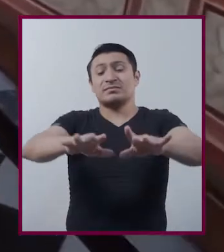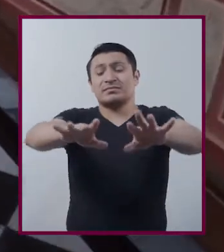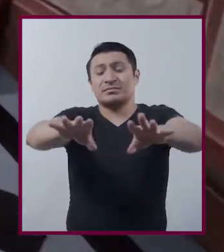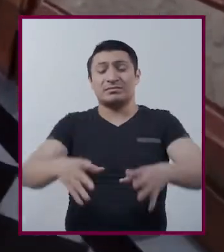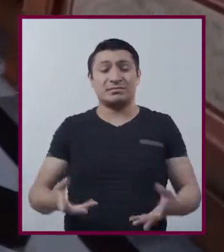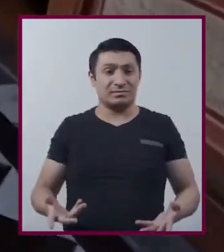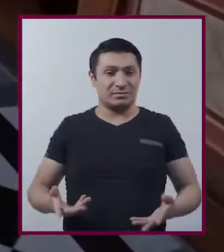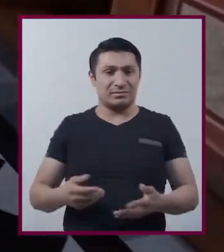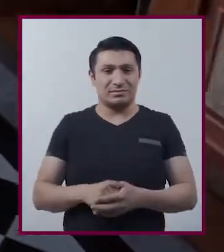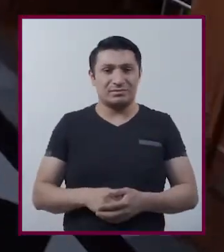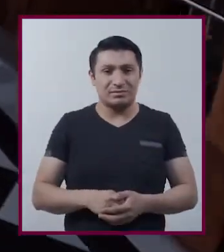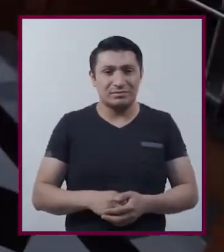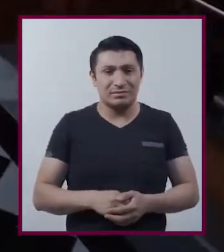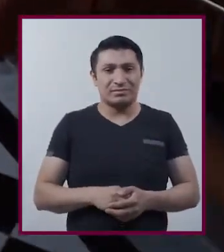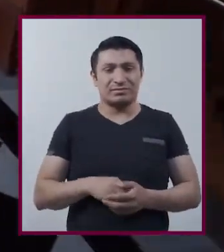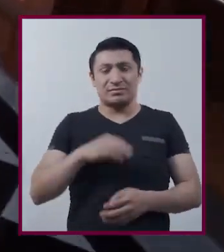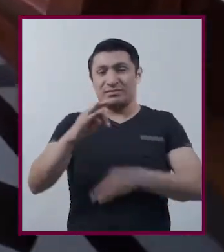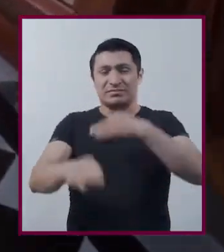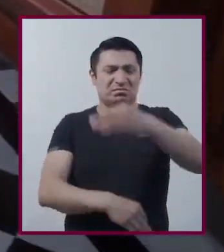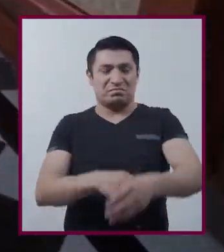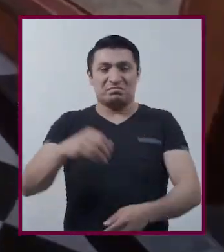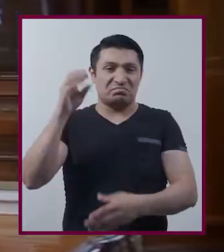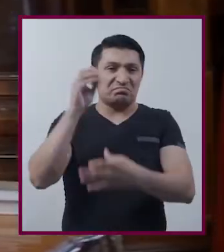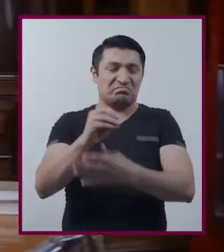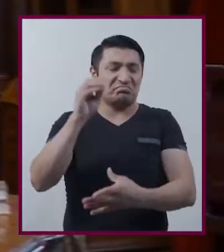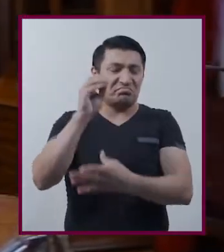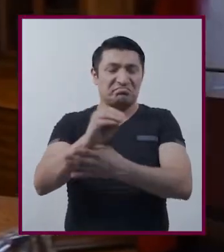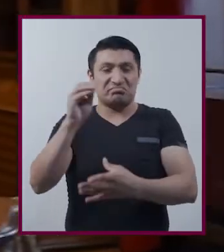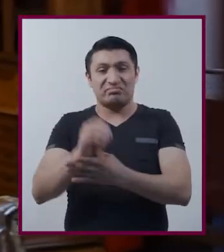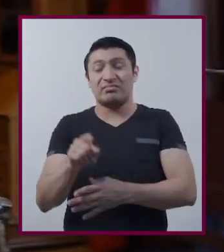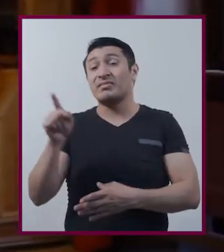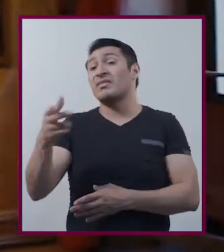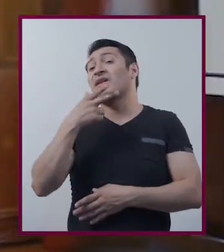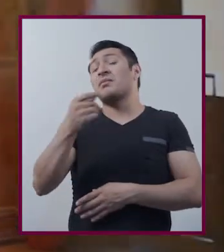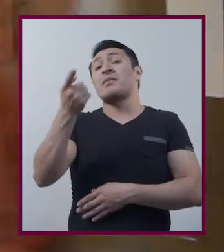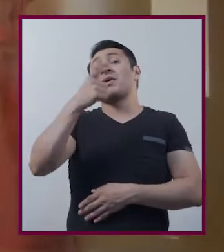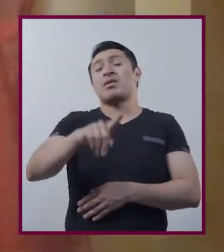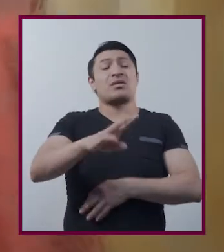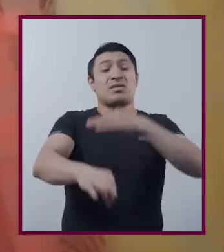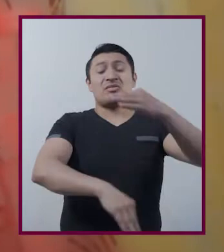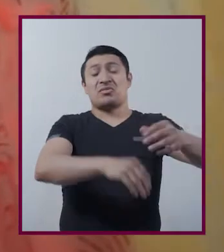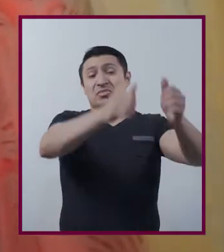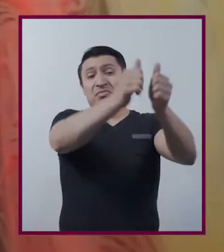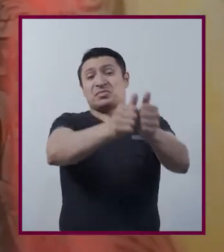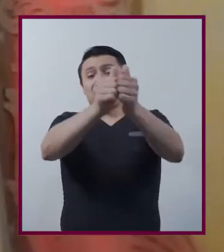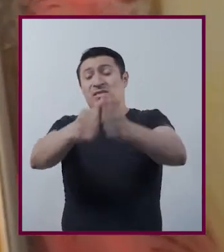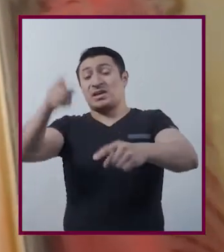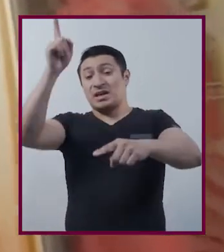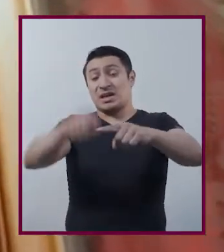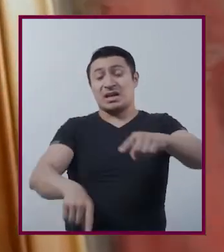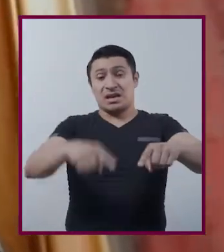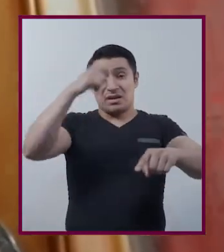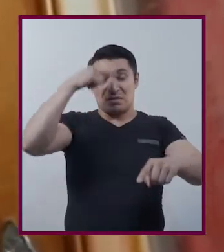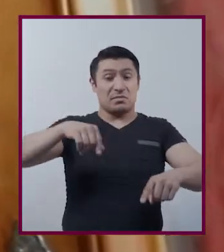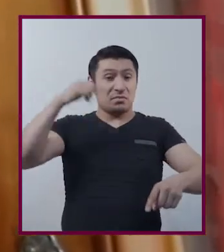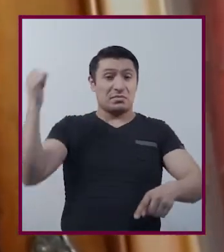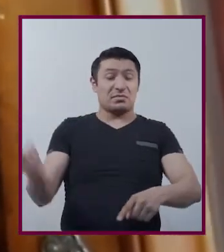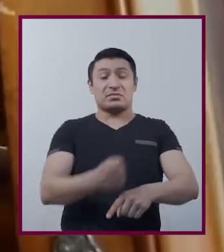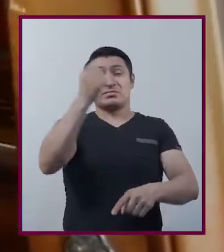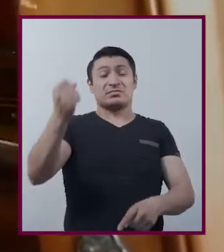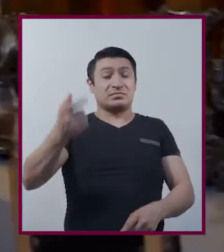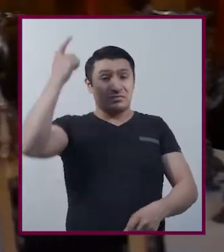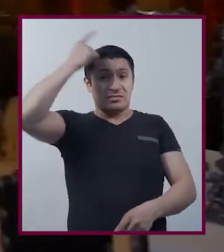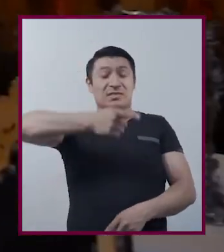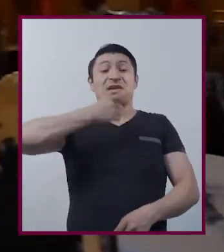unas espléndidas vigas de cedro ignoradas por todos. Maximiliano ordenó que se quedaran así, descubiertas,